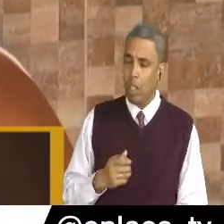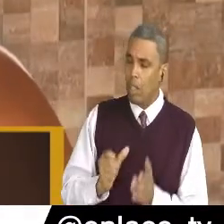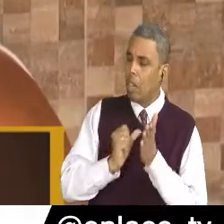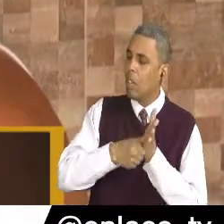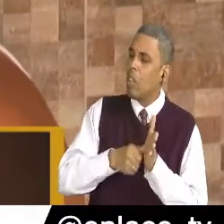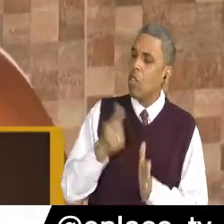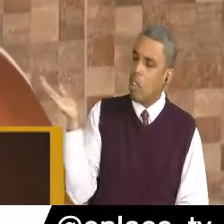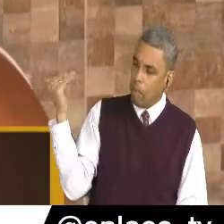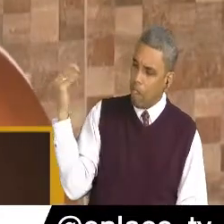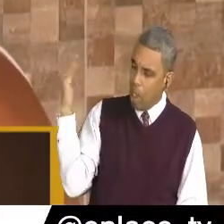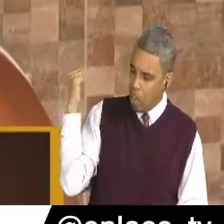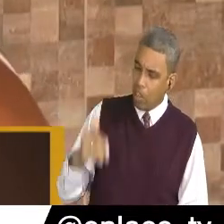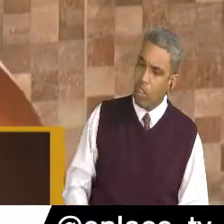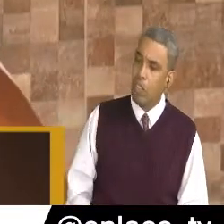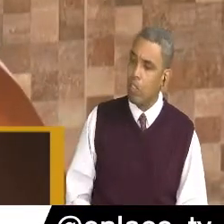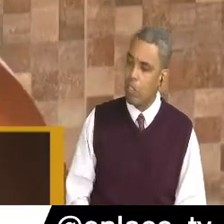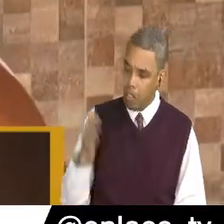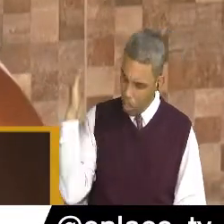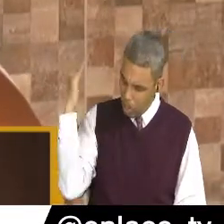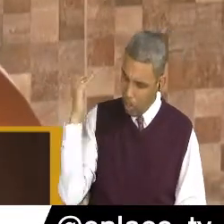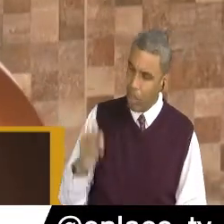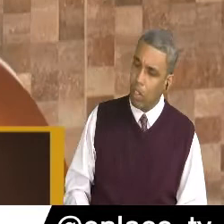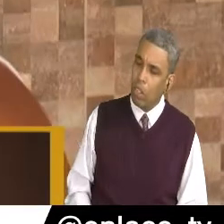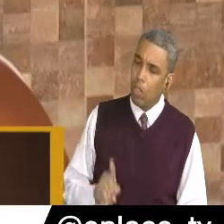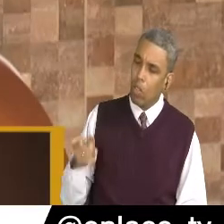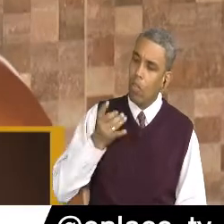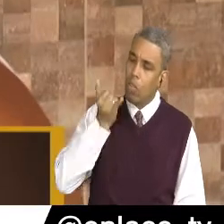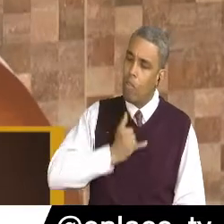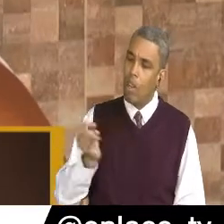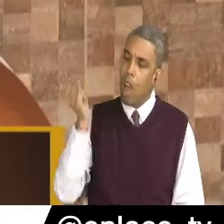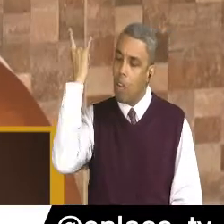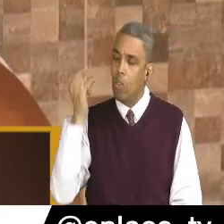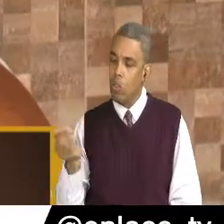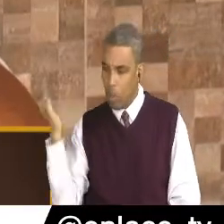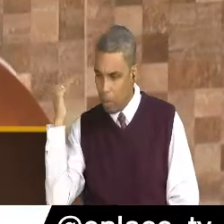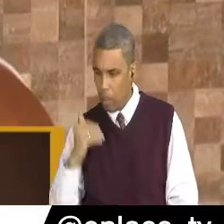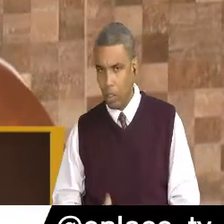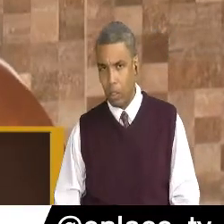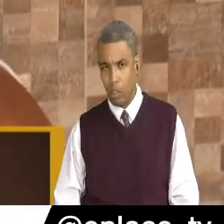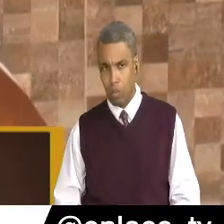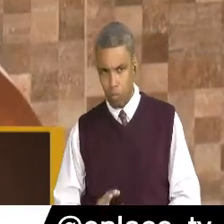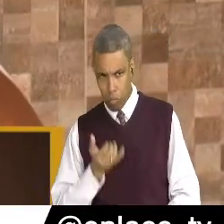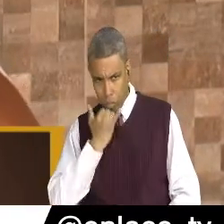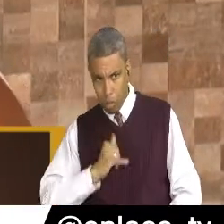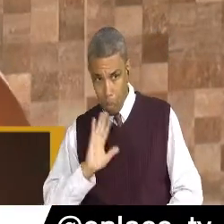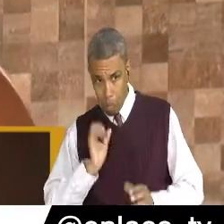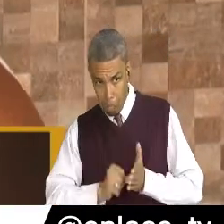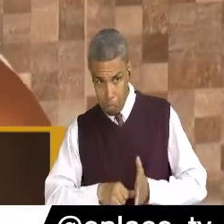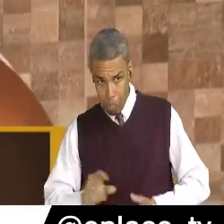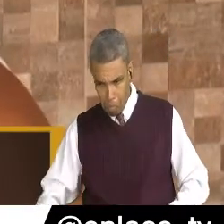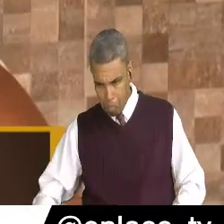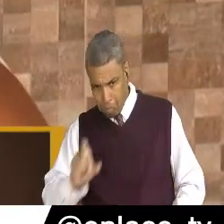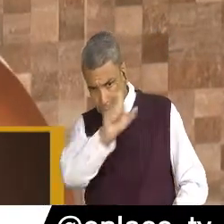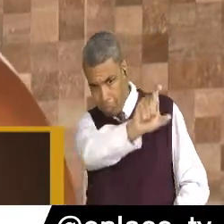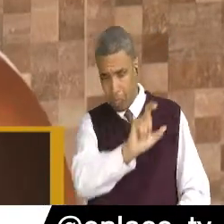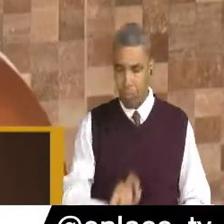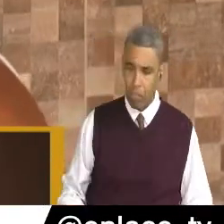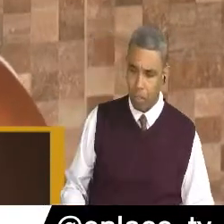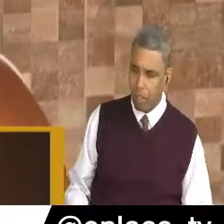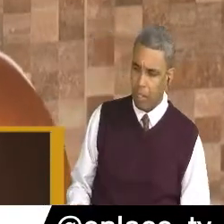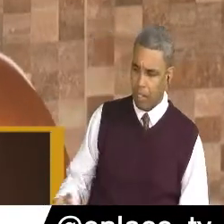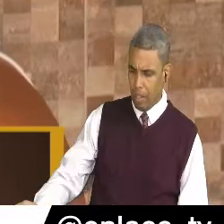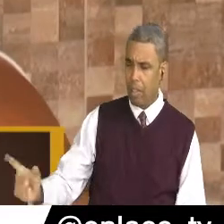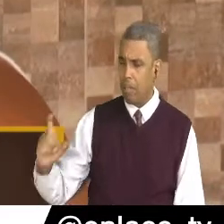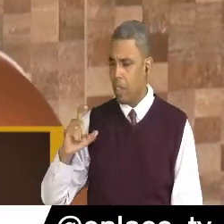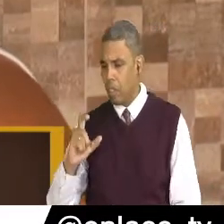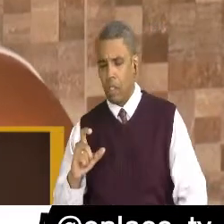Cédula, por favor, a ver si le encuentro algún delito. Entonces yo le dije, pues tome mi cédula. Duró como media